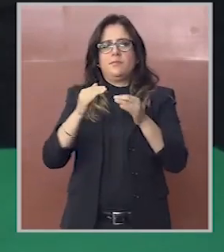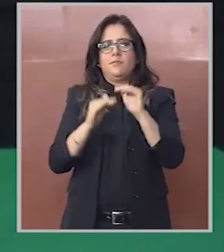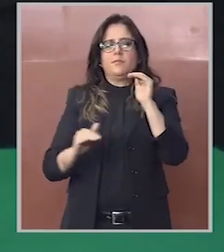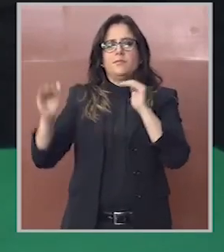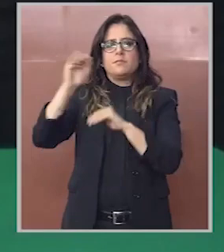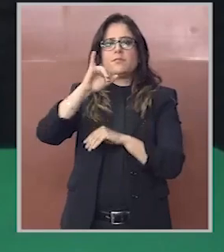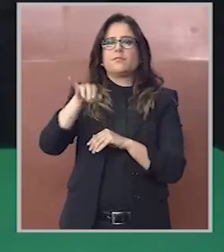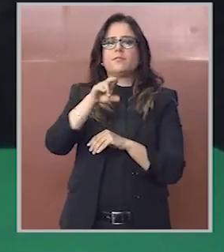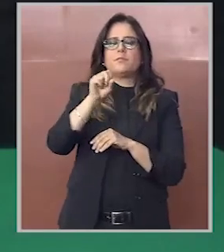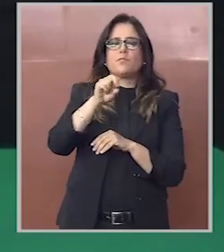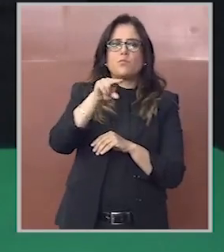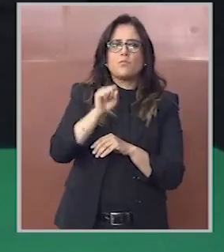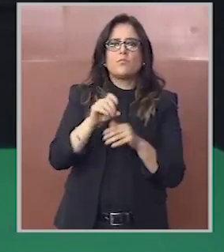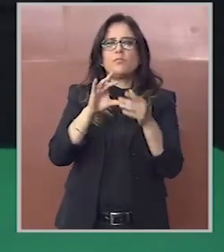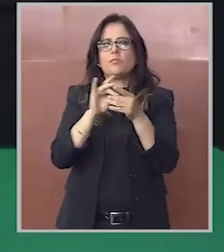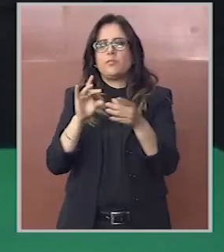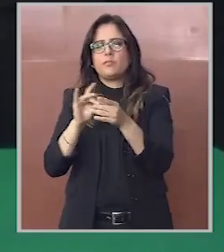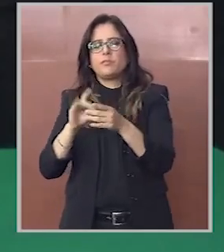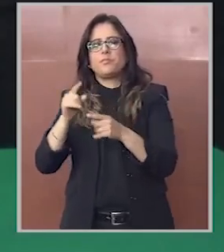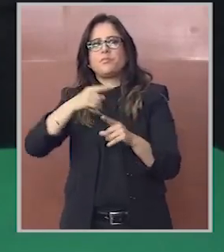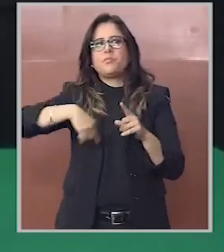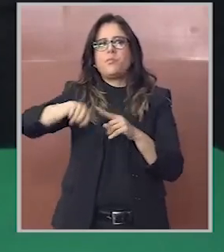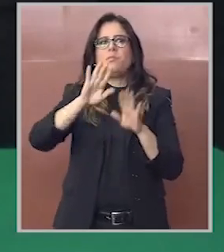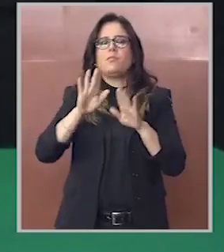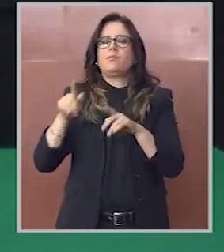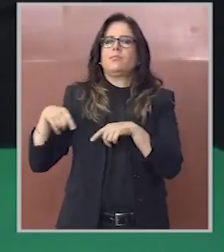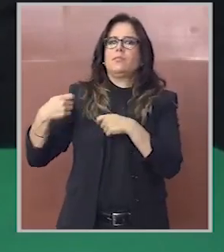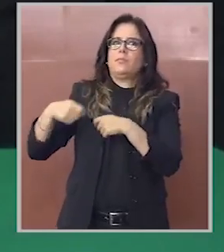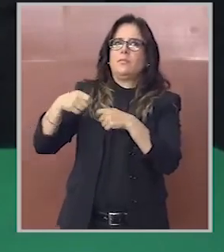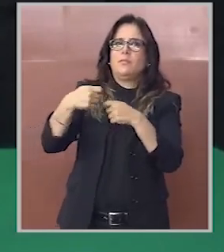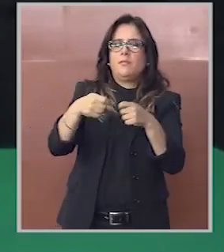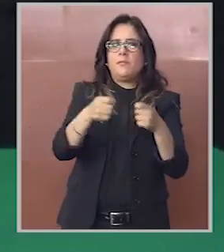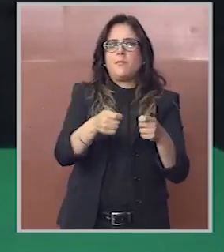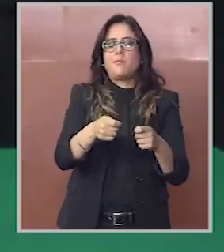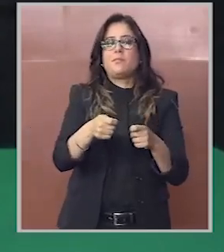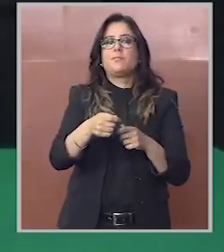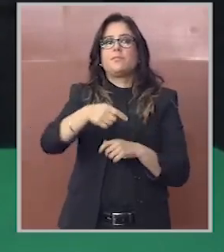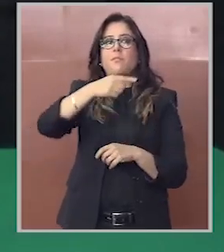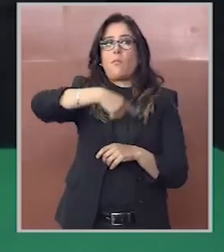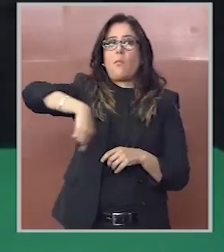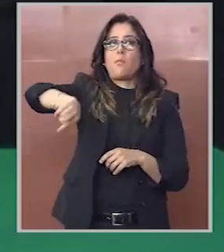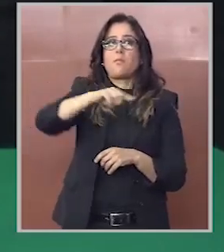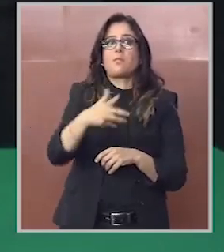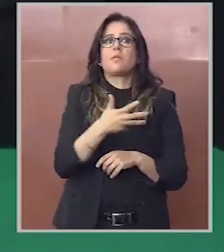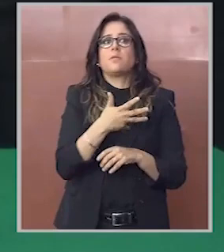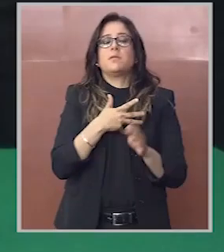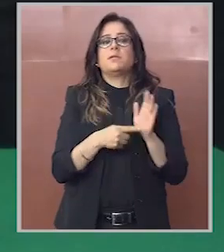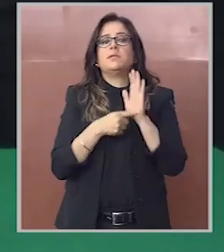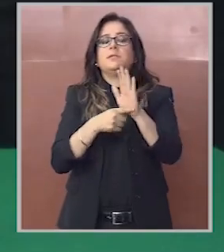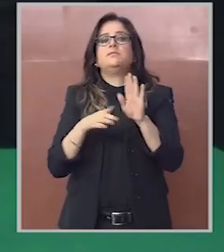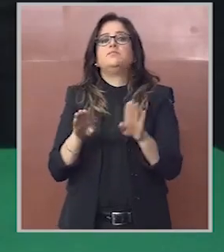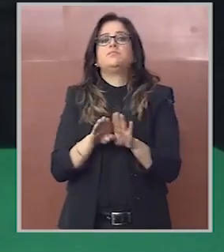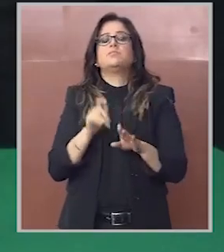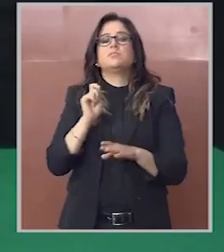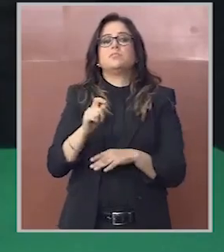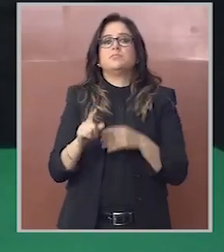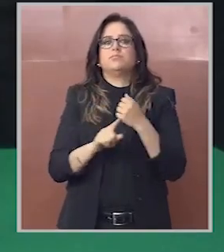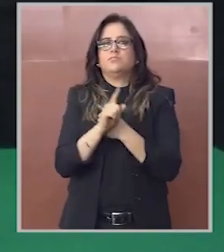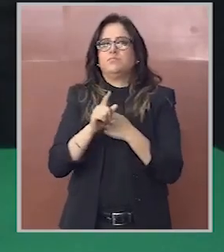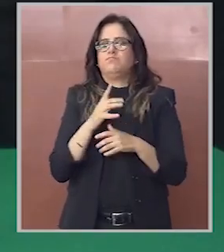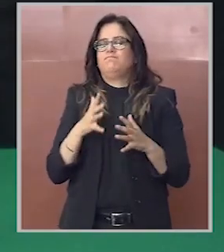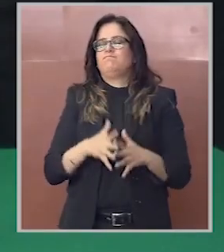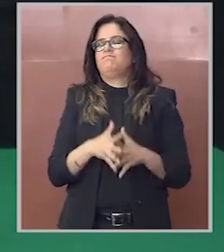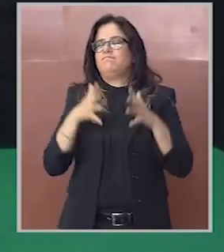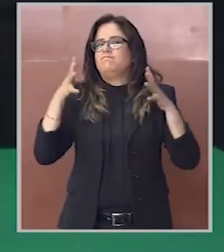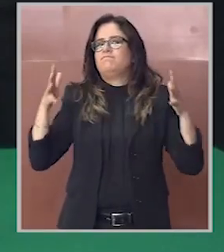antecedido aquí estamos frente a uno de los problemas mayores que enfrenta el mundo cuando hablamos